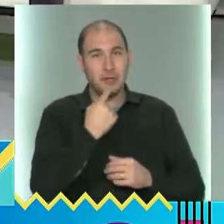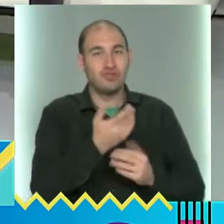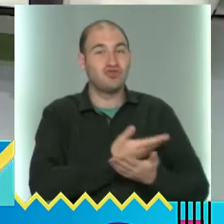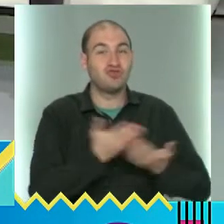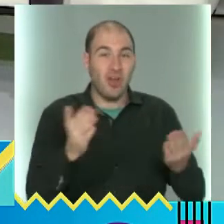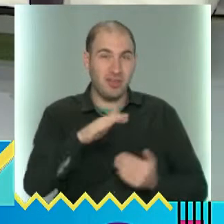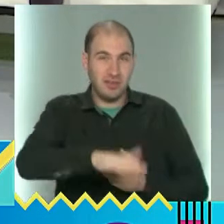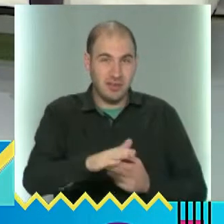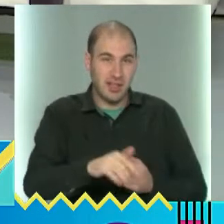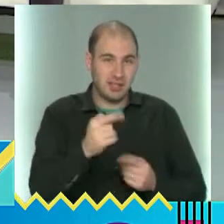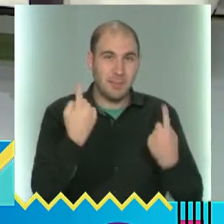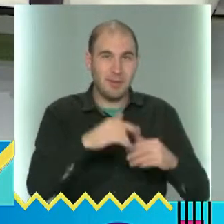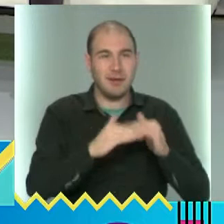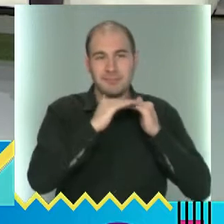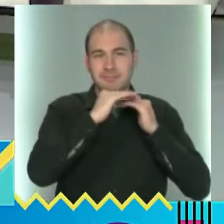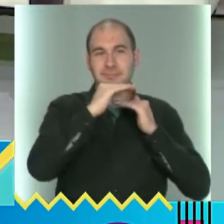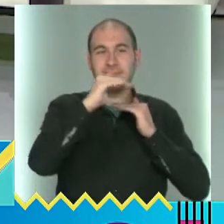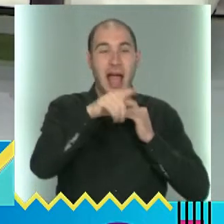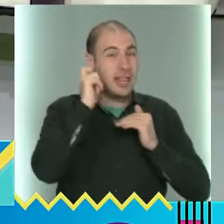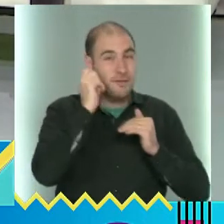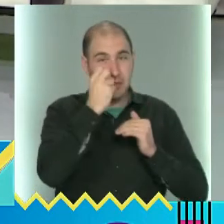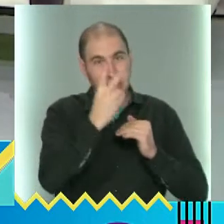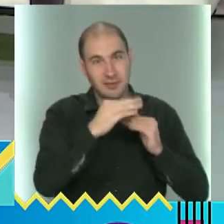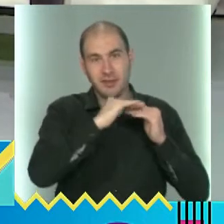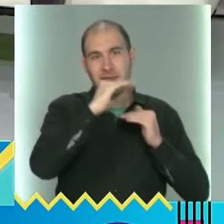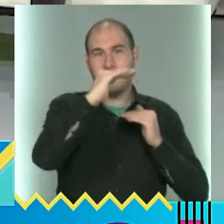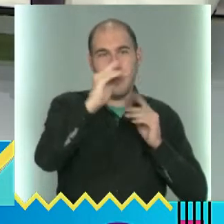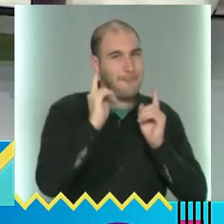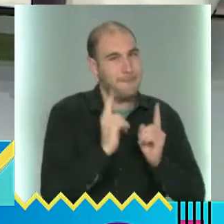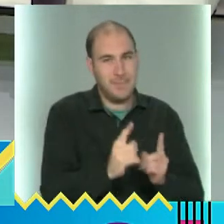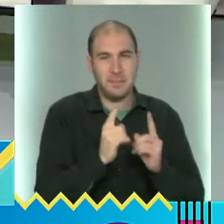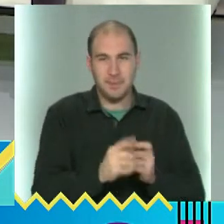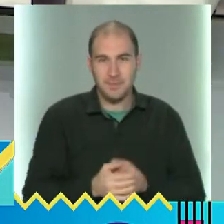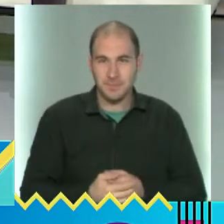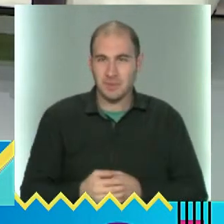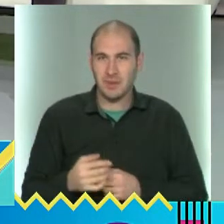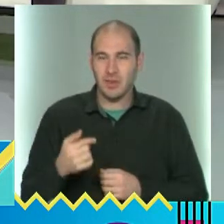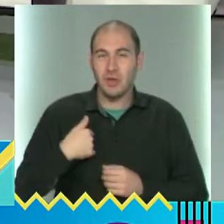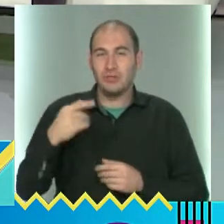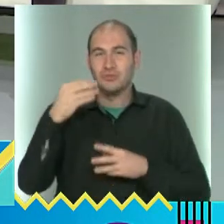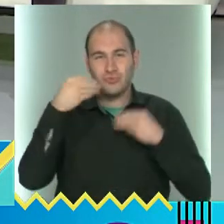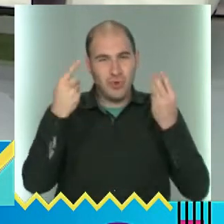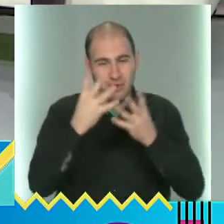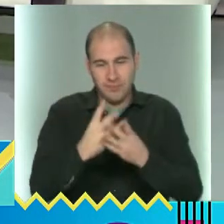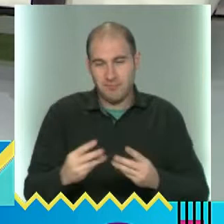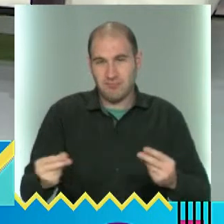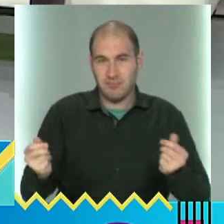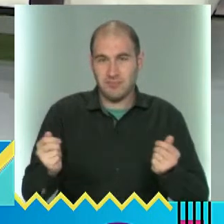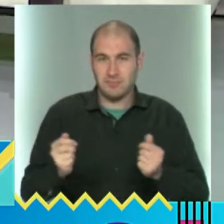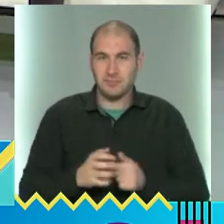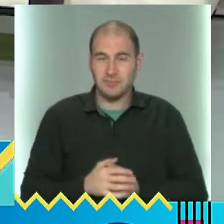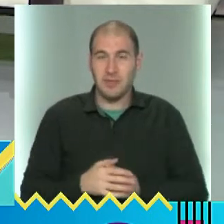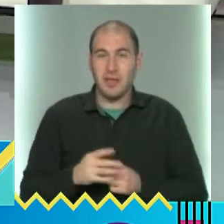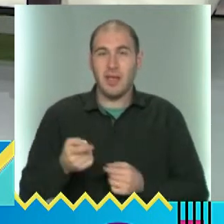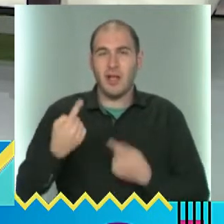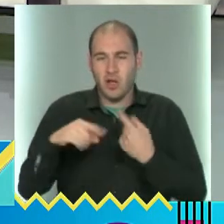de niños hemos tenido eso, el tema es seguir manteniéndolo, tenés 22 años y lo seguís sosteniendo. En realidad se me murió el sueño y bueno, por un